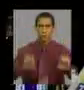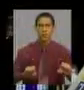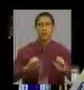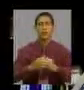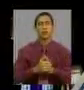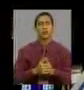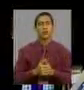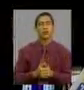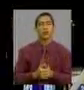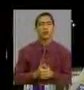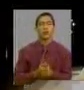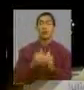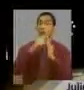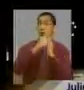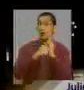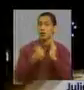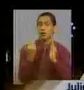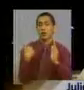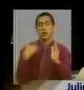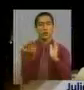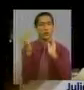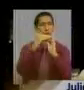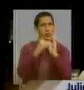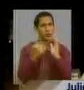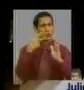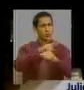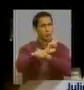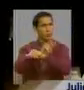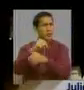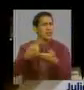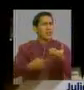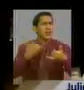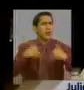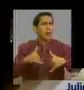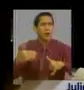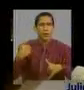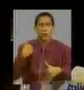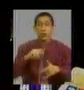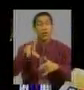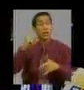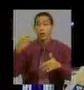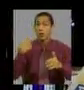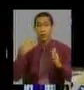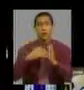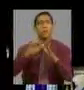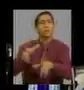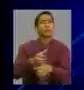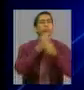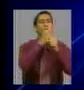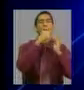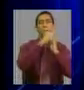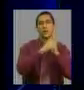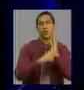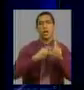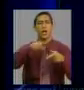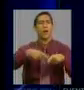El Registro de Turismo tiene una base de datos y con esa base de datos estamos verificando qué máquinas constan en la base de datos y la que no consta van a ser decomisadas por orden del Ministerio.